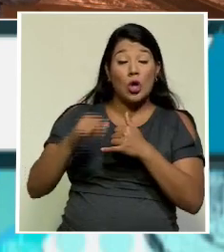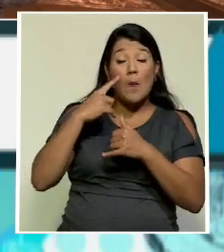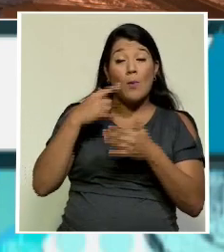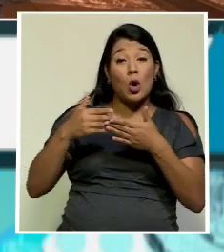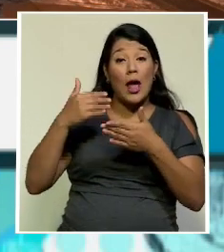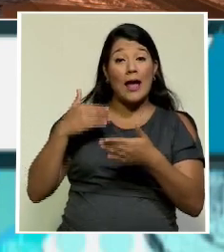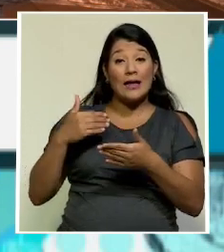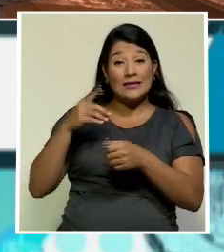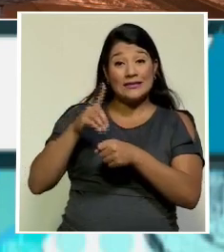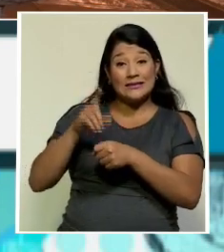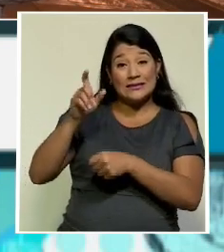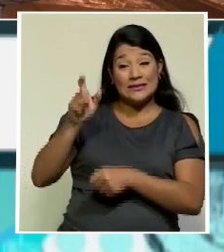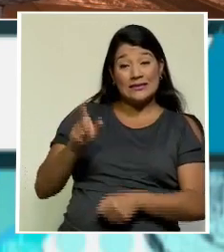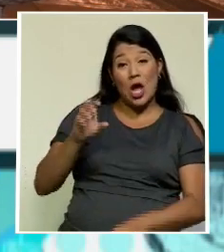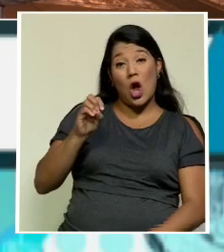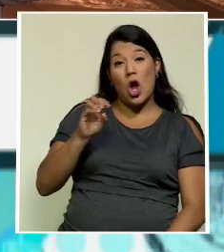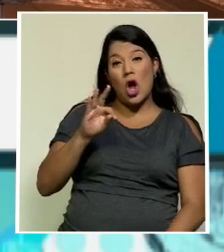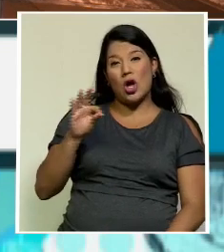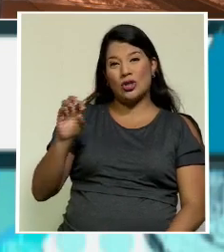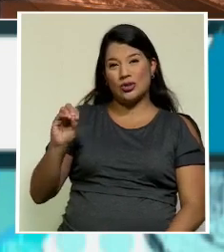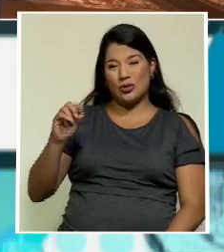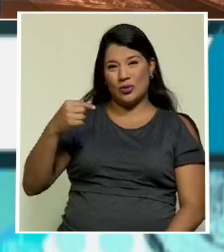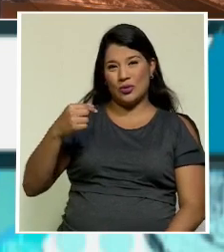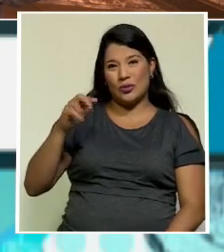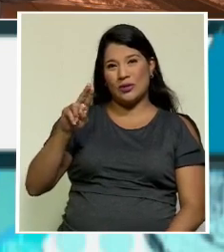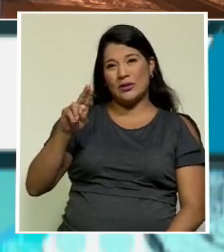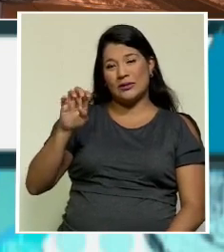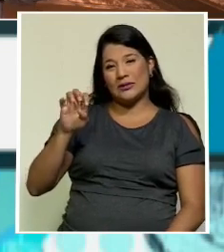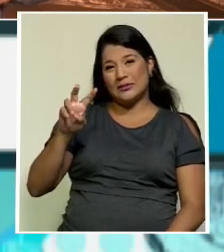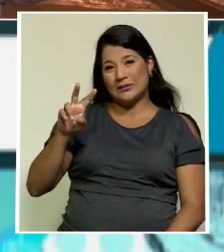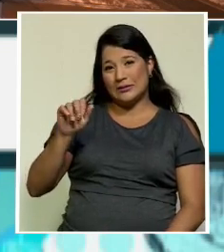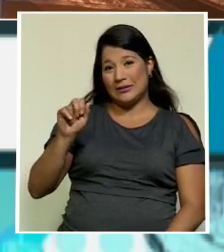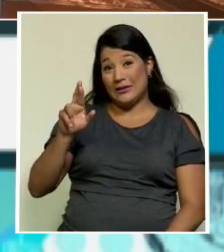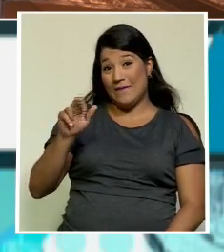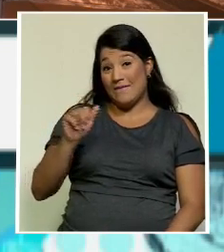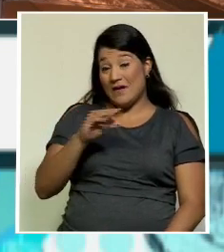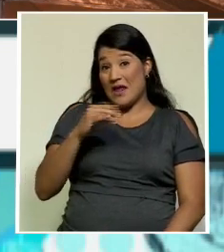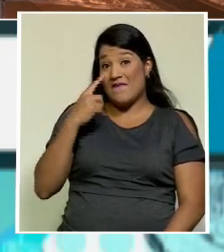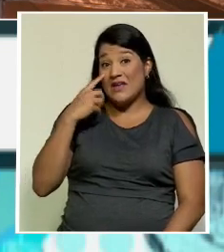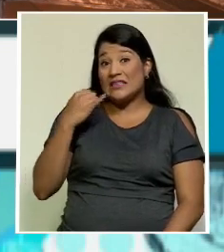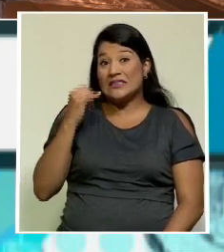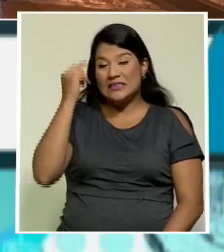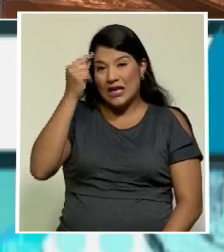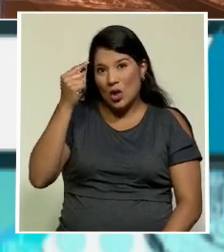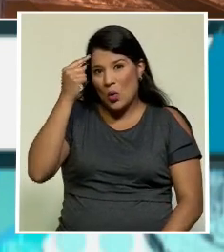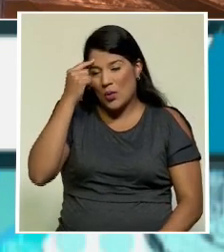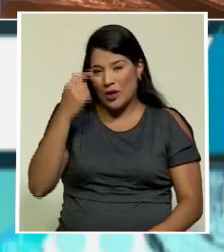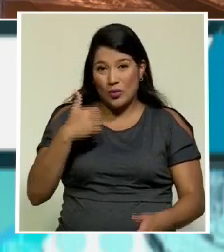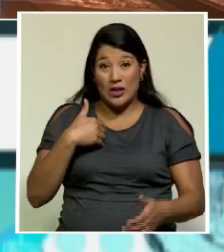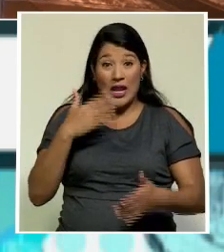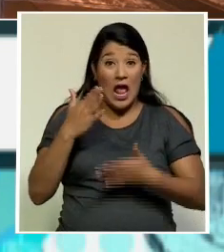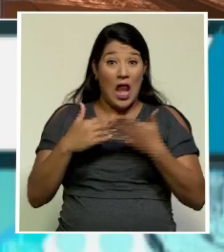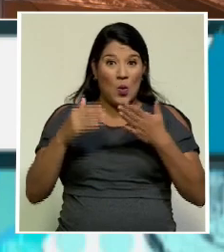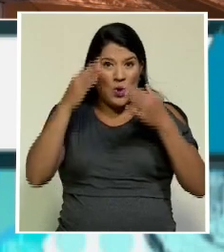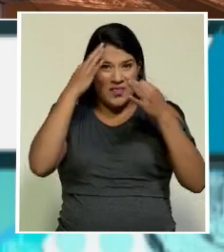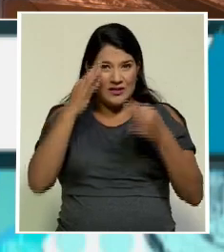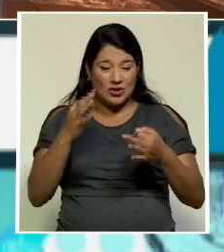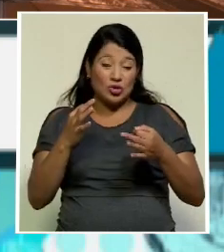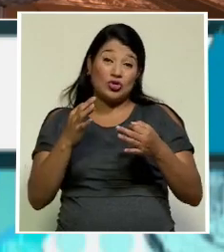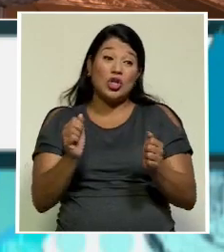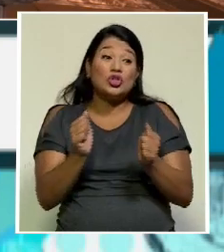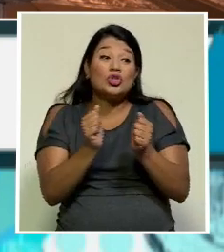exdiputado Otto Guevara, y por supuesto ver si el gobierno pues toma algunas medidas ante los diferentes sectores que